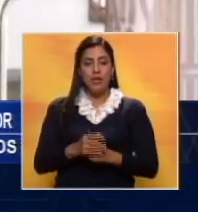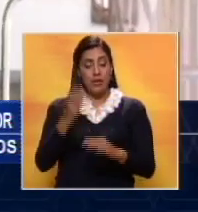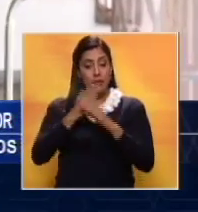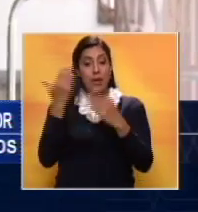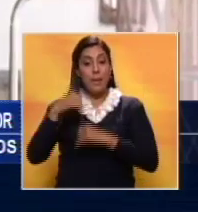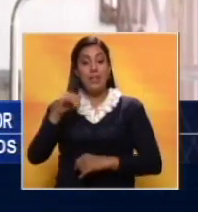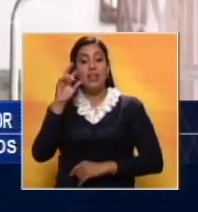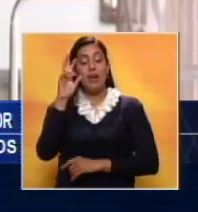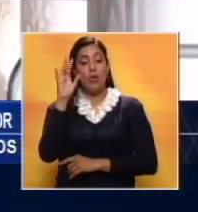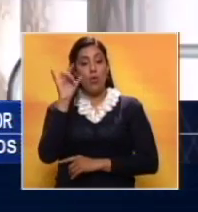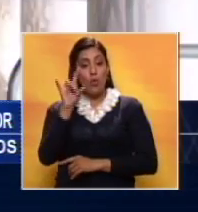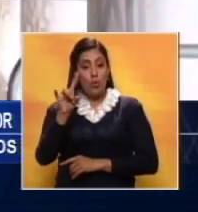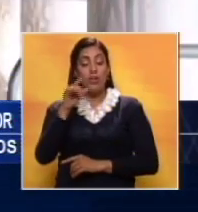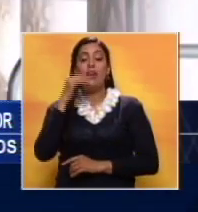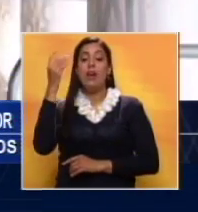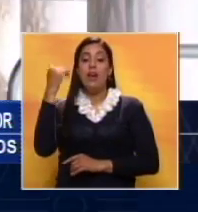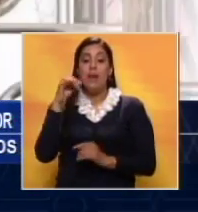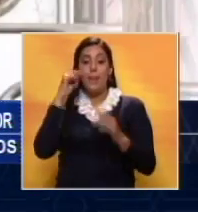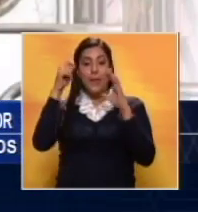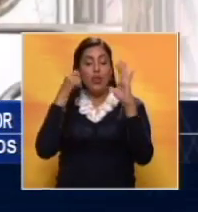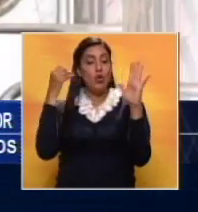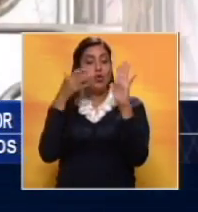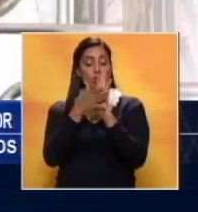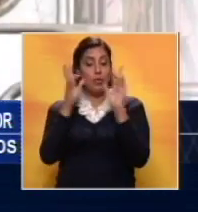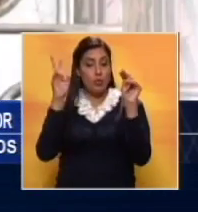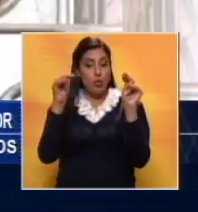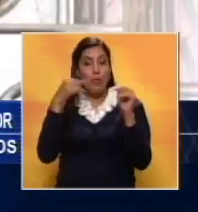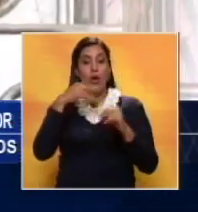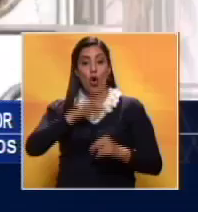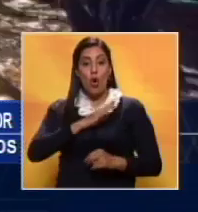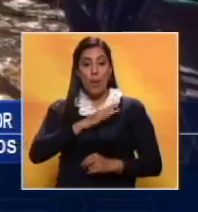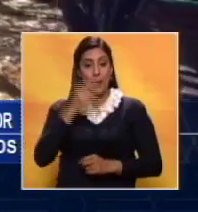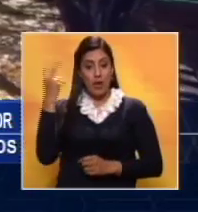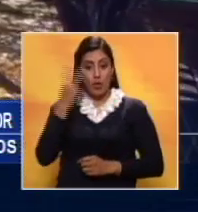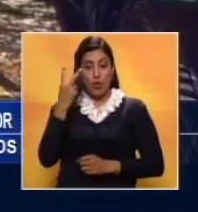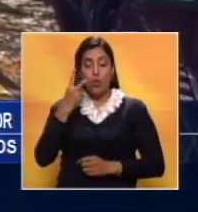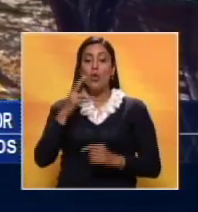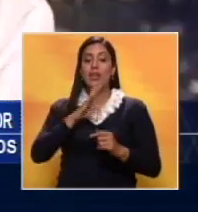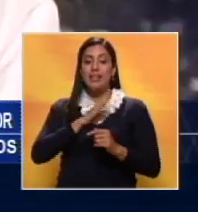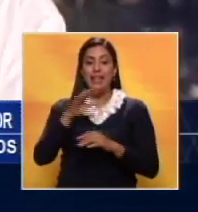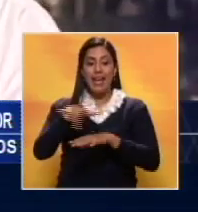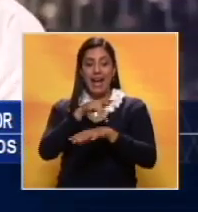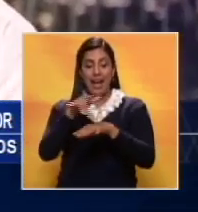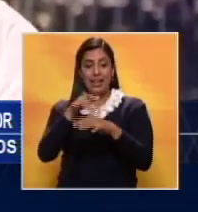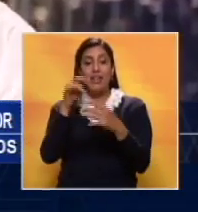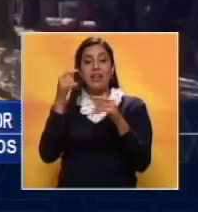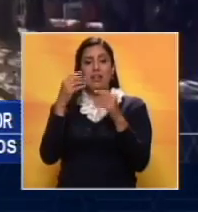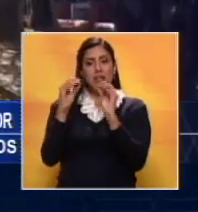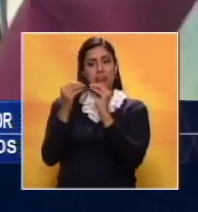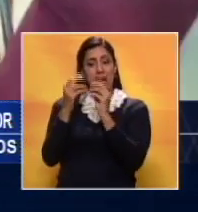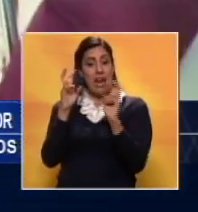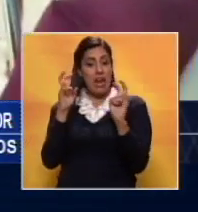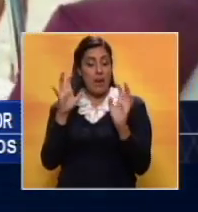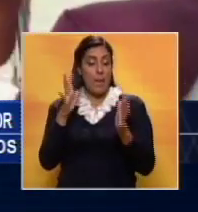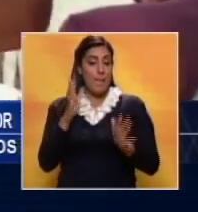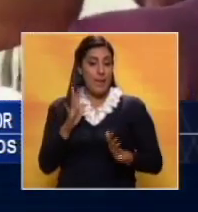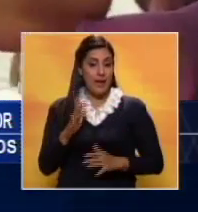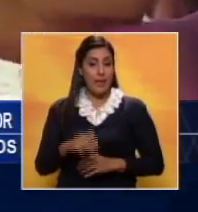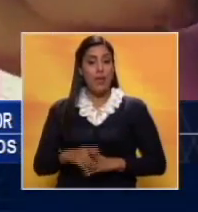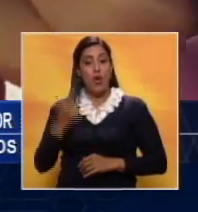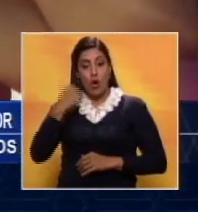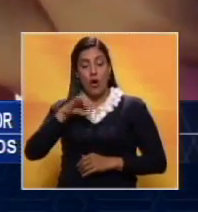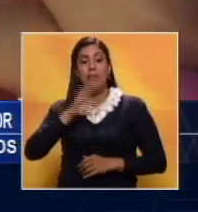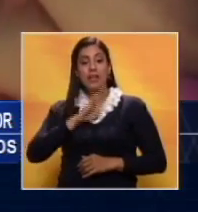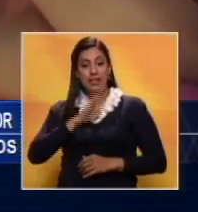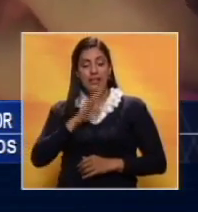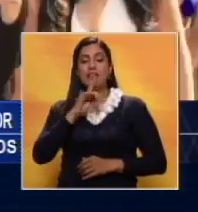El pasado lunes circuló en las redes sociales un video donde supuestamente aparecen Ricky Martin y el cantante en una situación comprometedora.